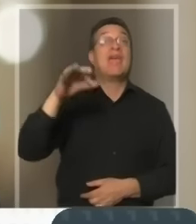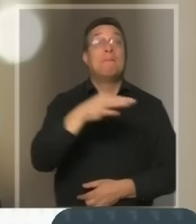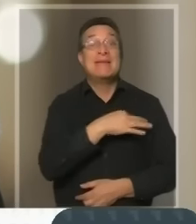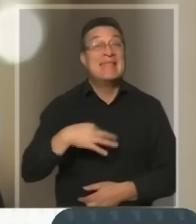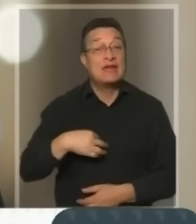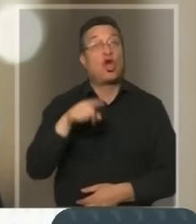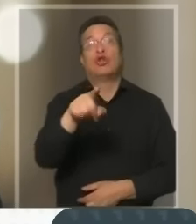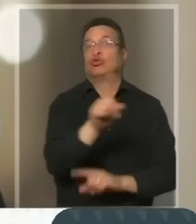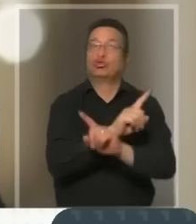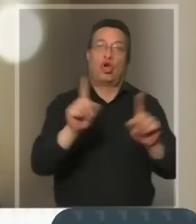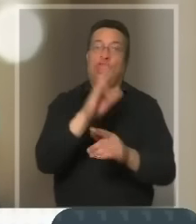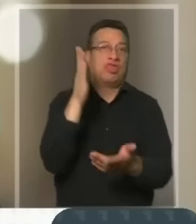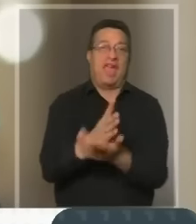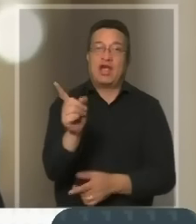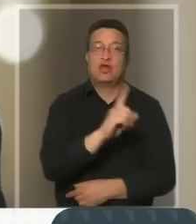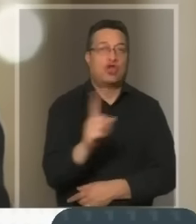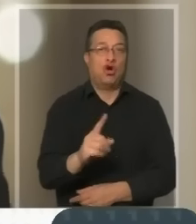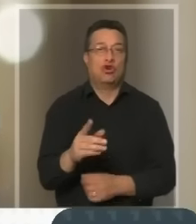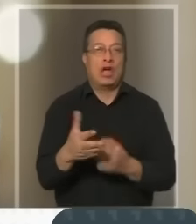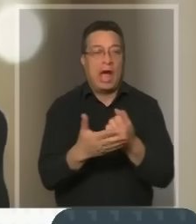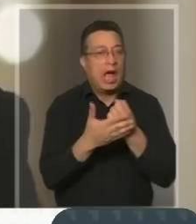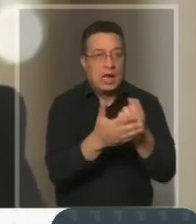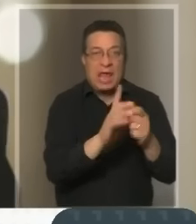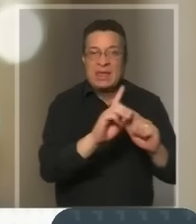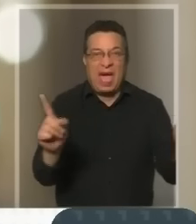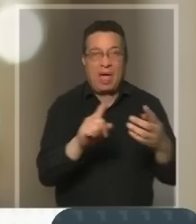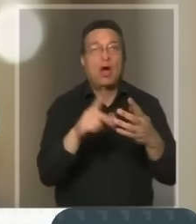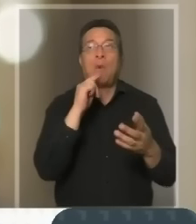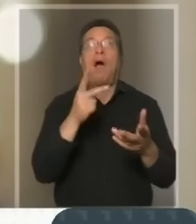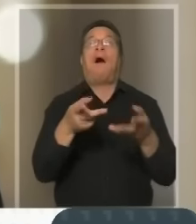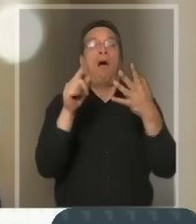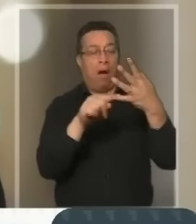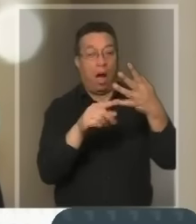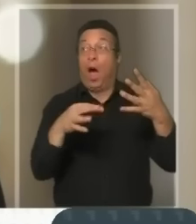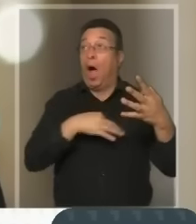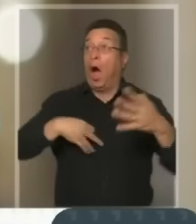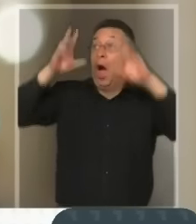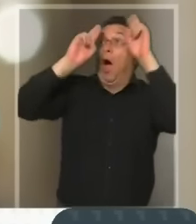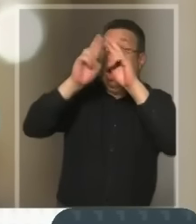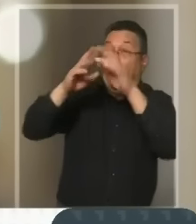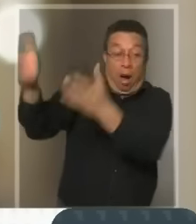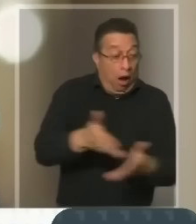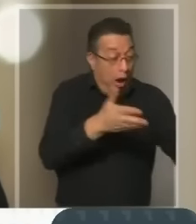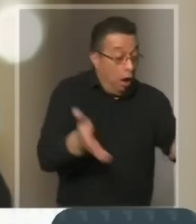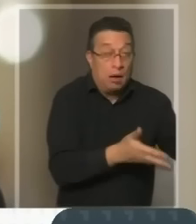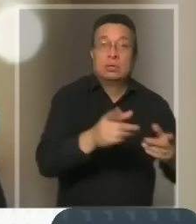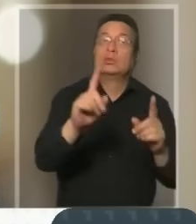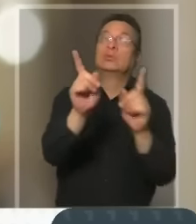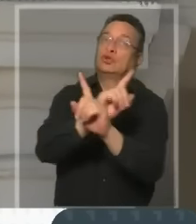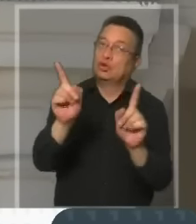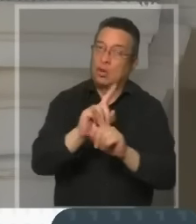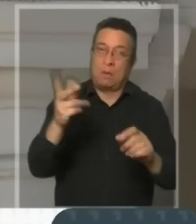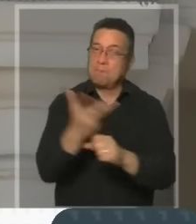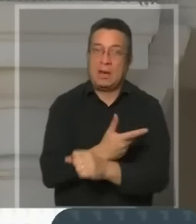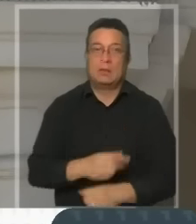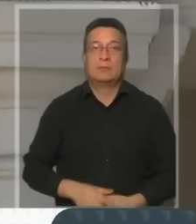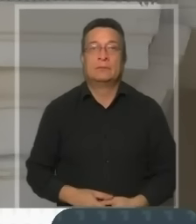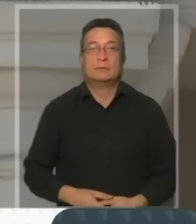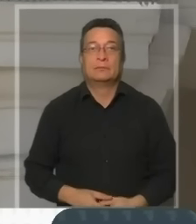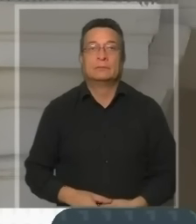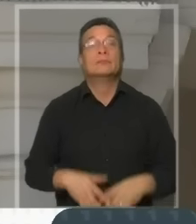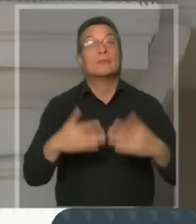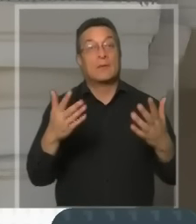simplemente un despropósito. No ayuda en nada, sino que pavimenta el camino para que haya acciones administrativas fuera de lugar. Quienes